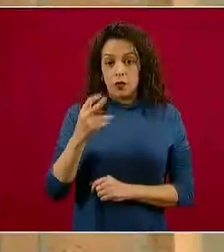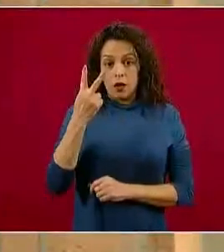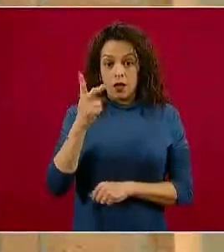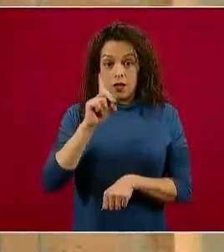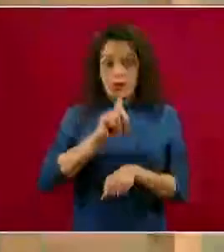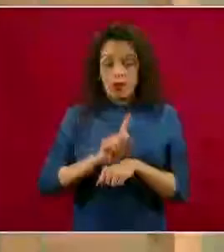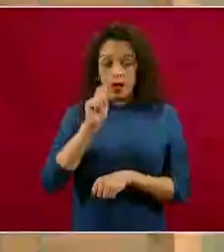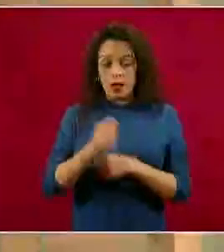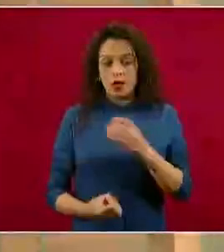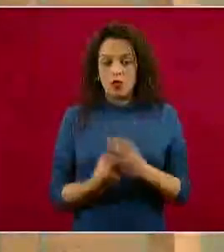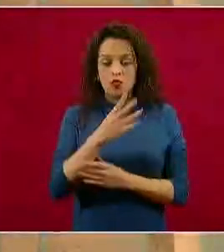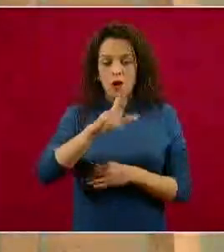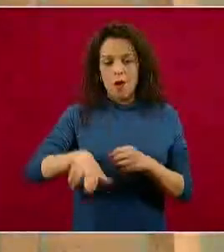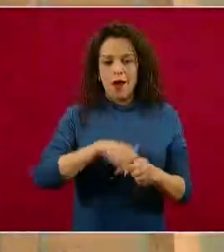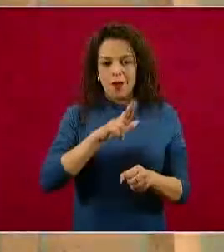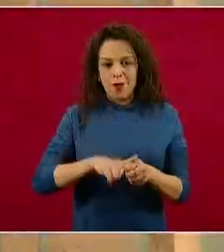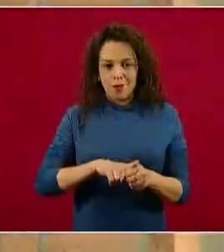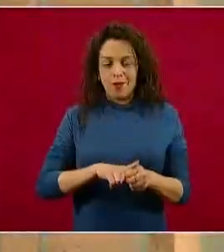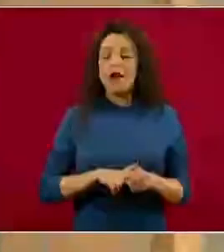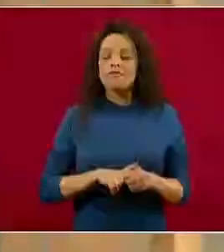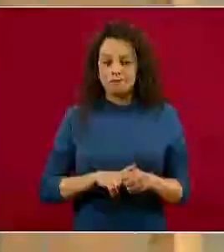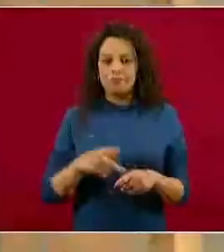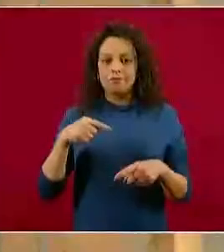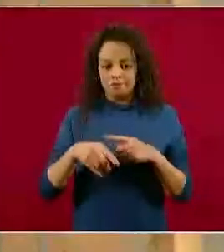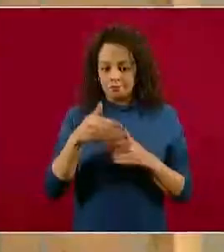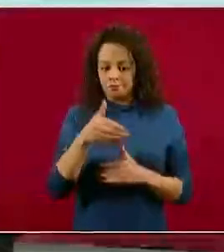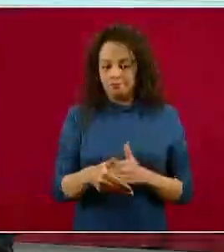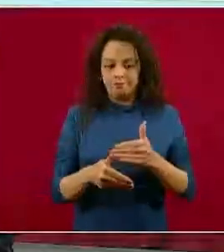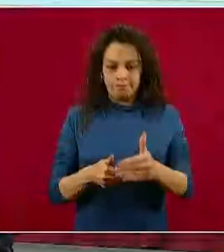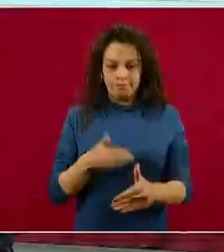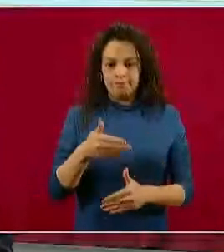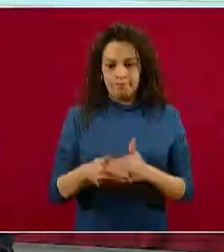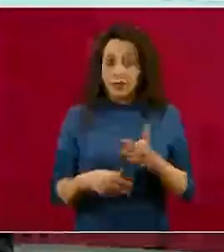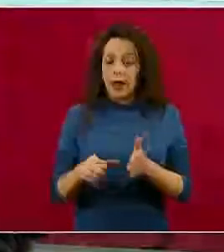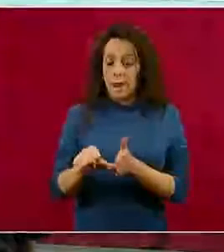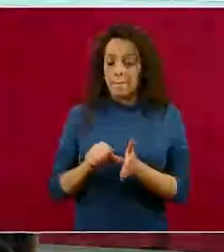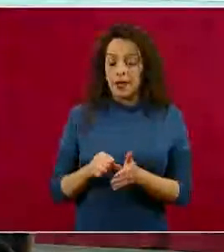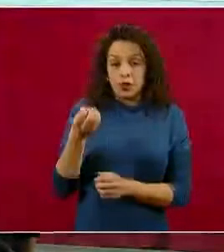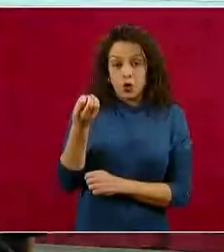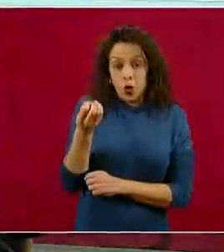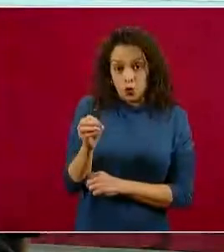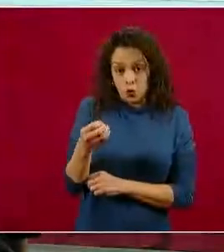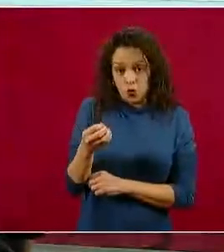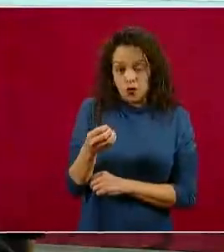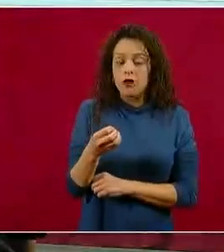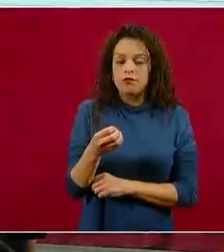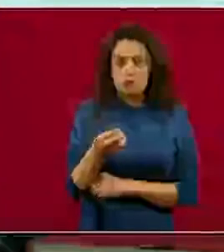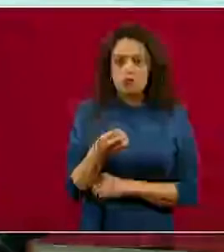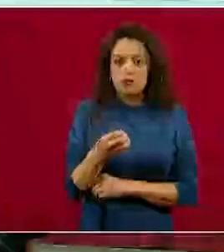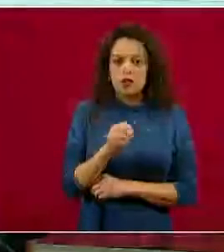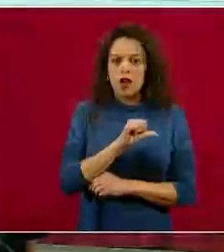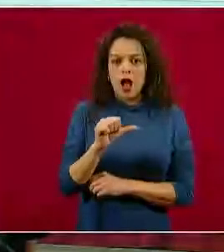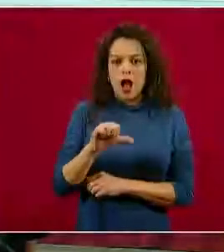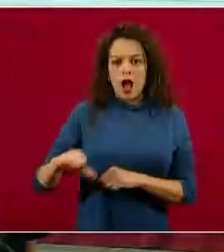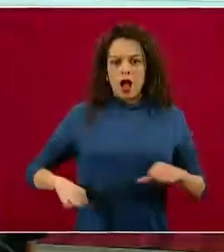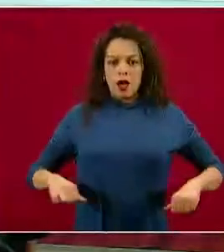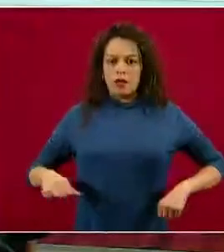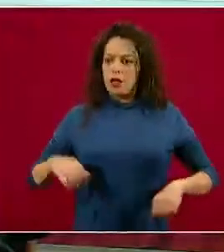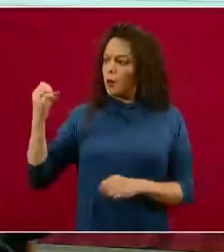nueva normalidad. Va avanzando el mes de octubre y las actividades del semáforo de